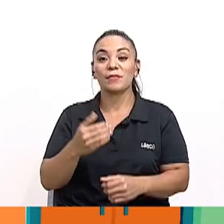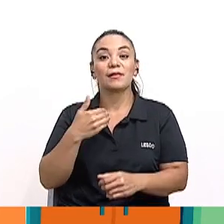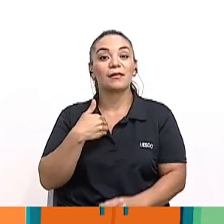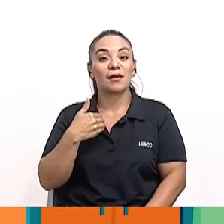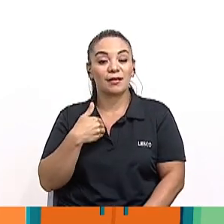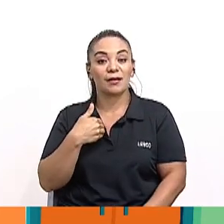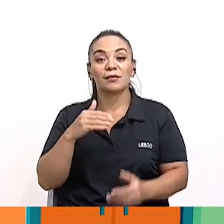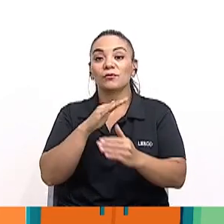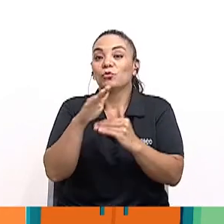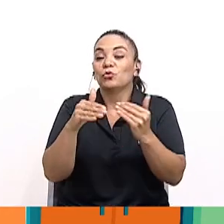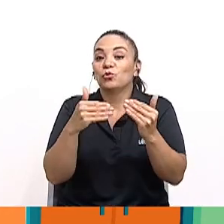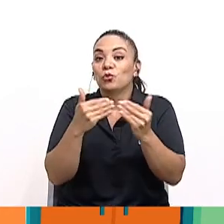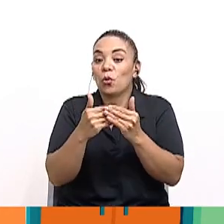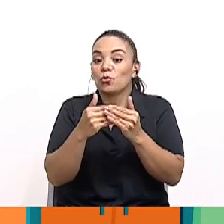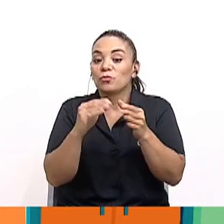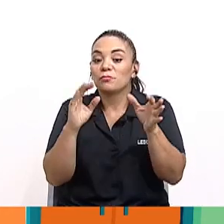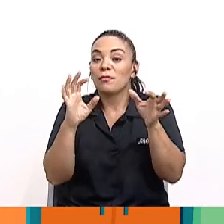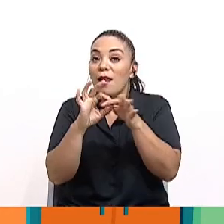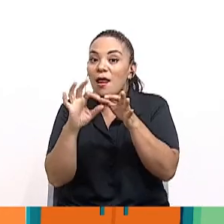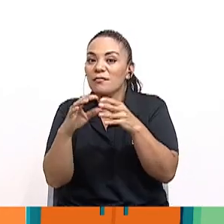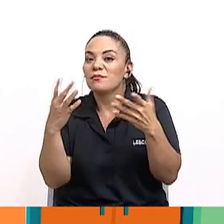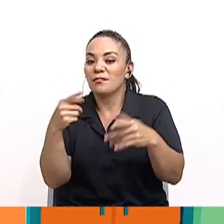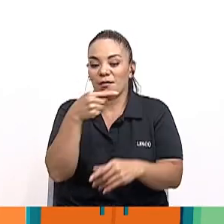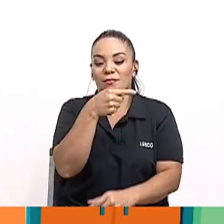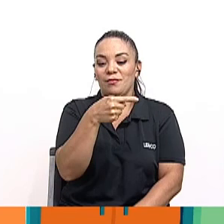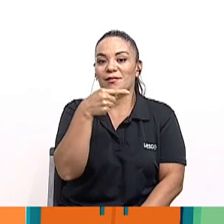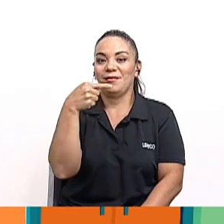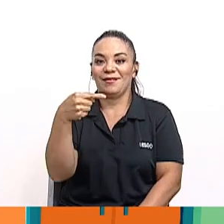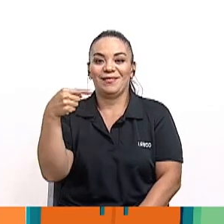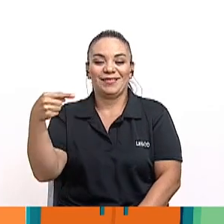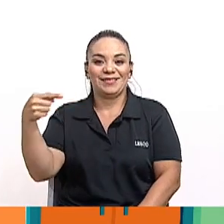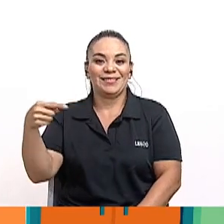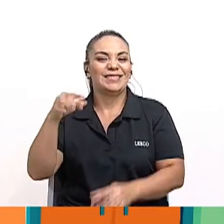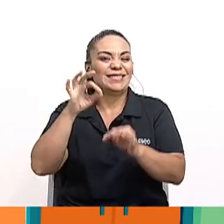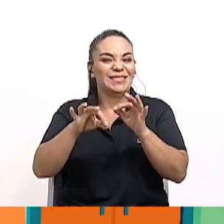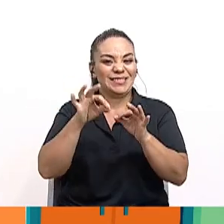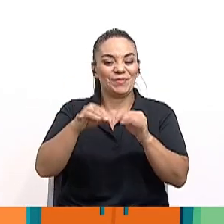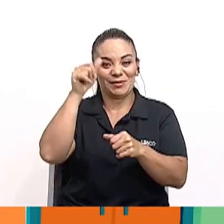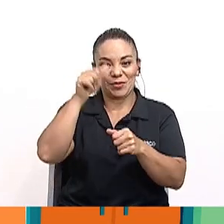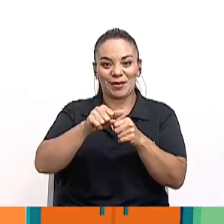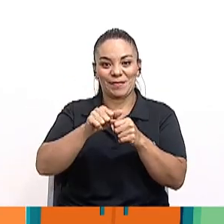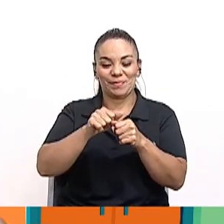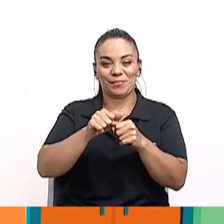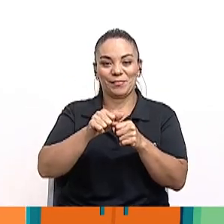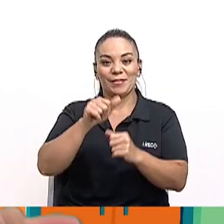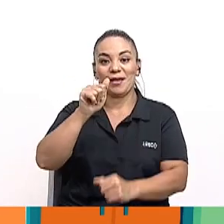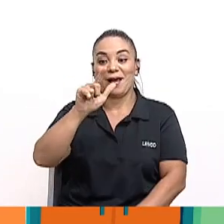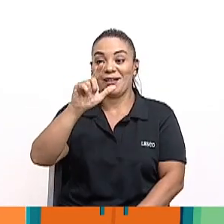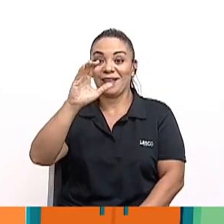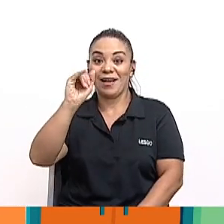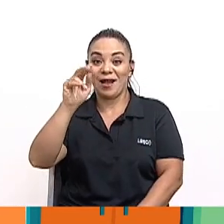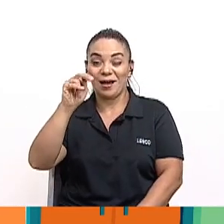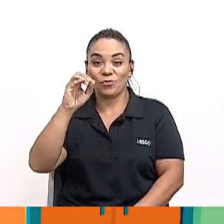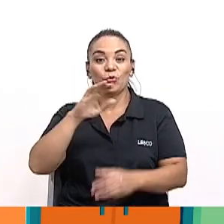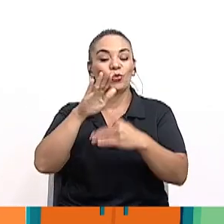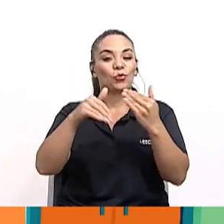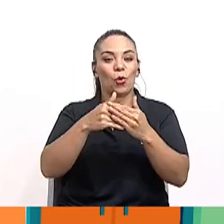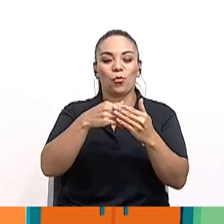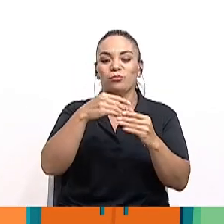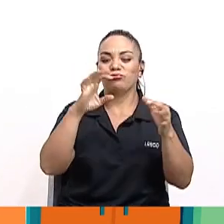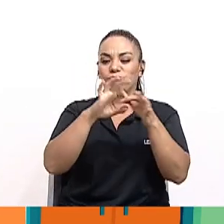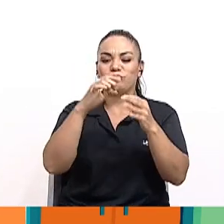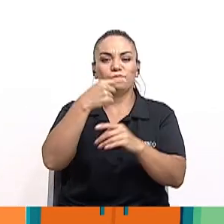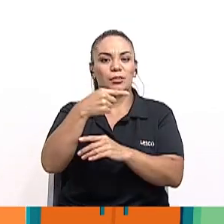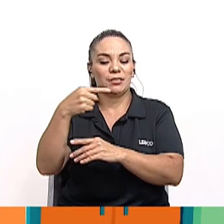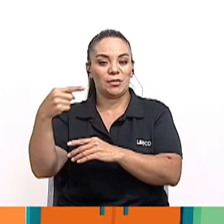tienen todos los enlaces sencillos. Vamos a repasar eso. Alcano, todos los enlaces sencillos. Alqueno, por